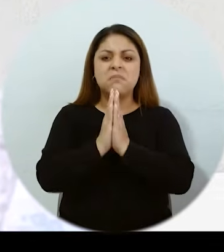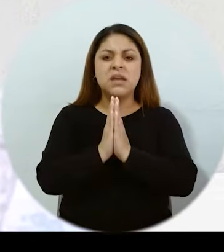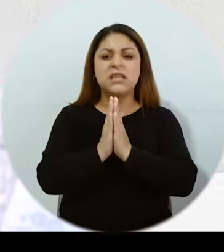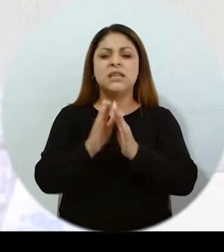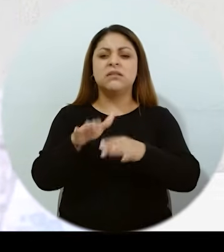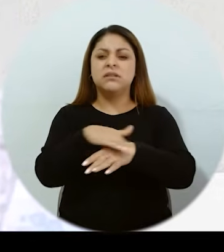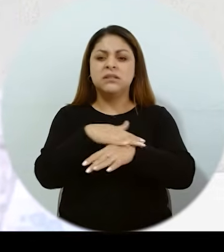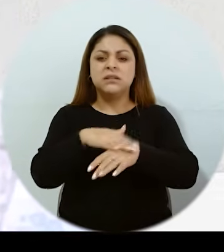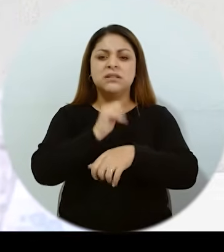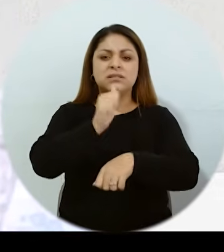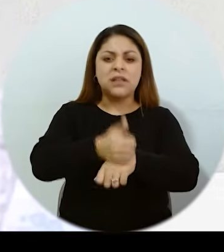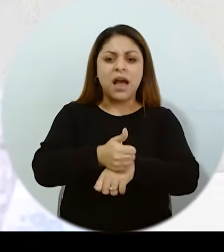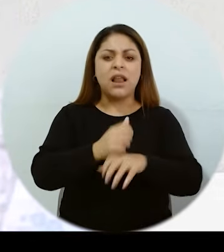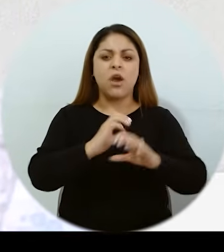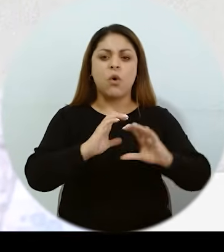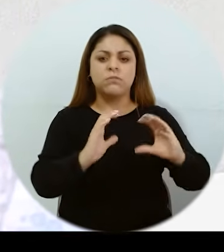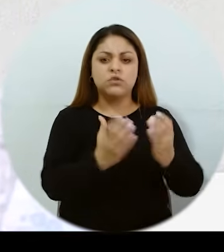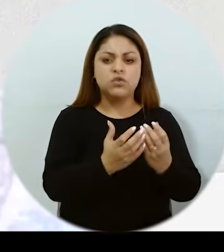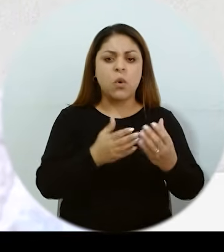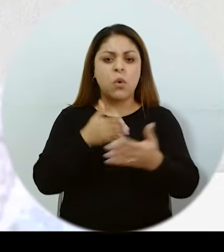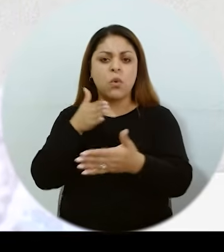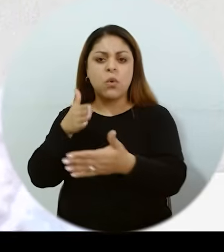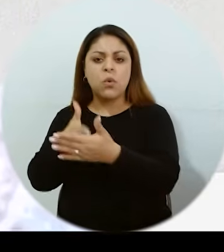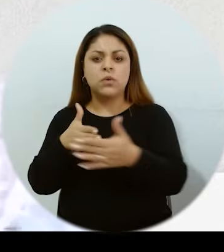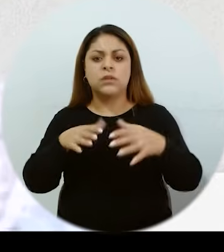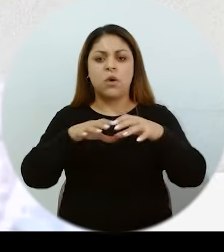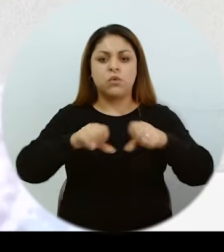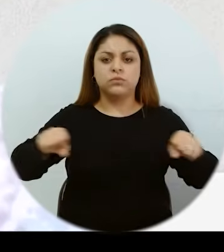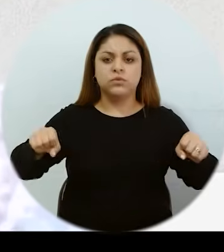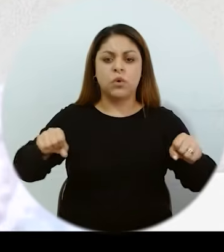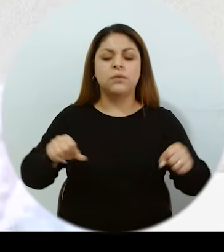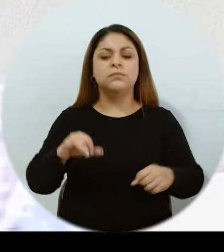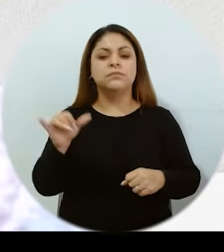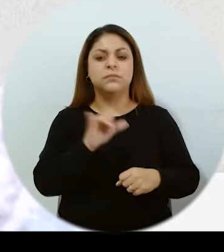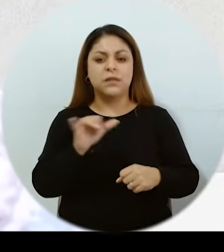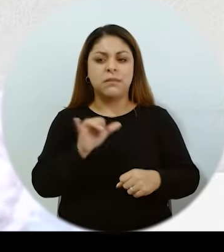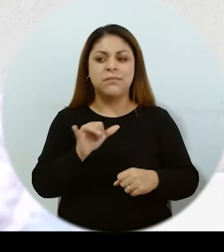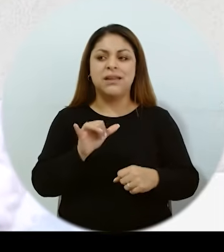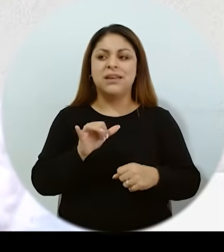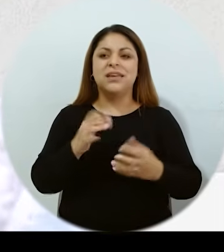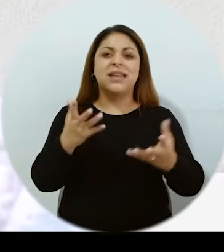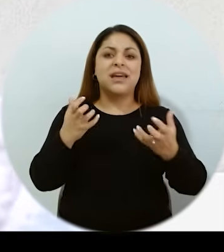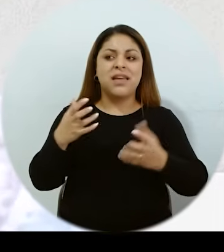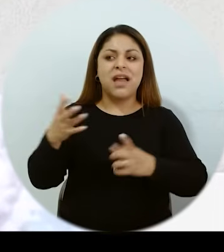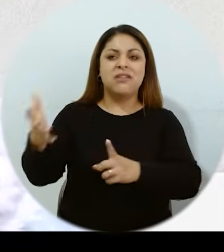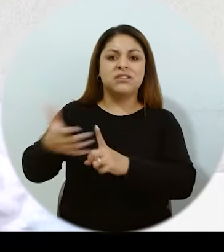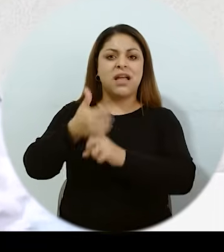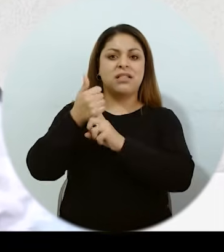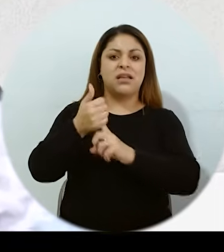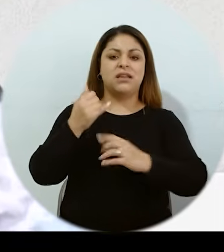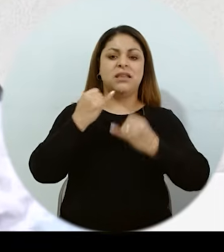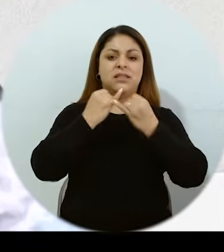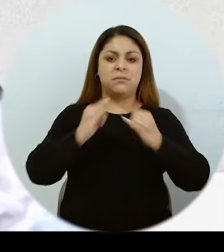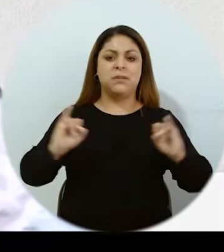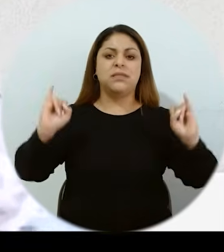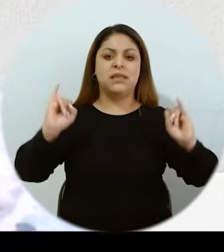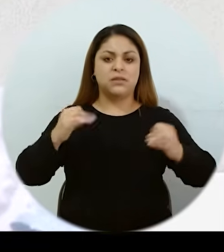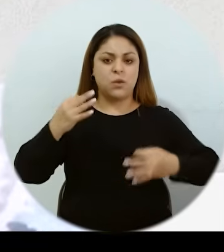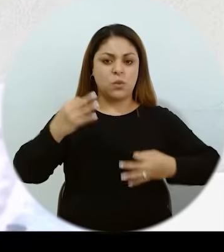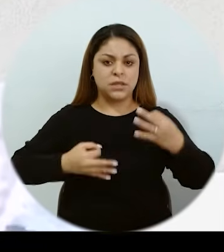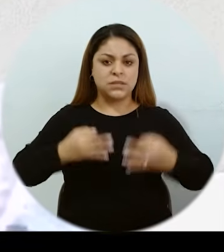instalara una comisión en contra de la corrupción, que tenía también un componente de rescate a la independencia